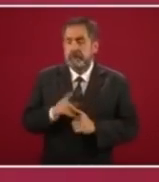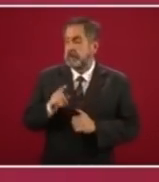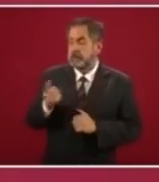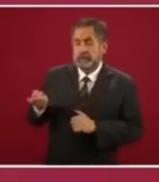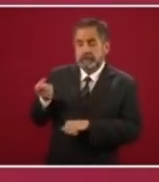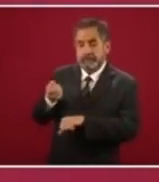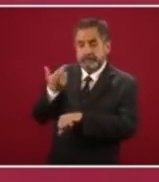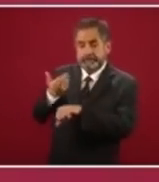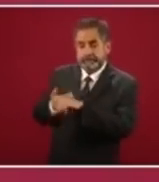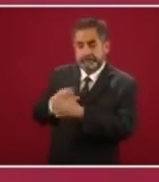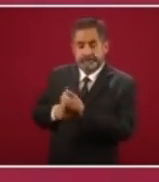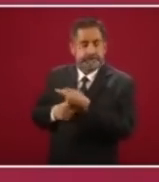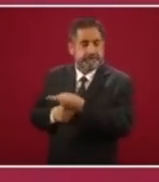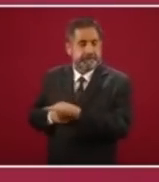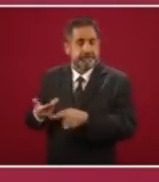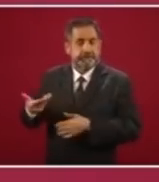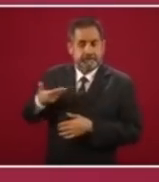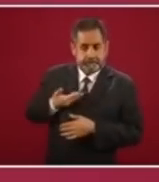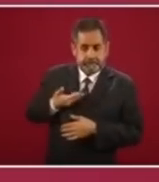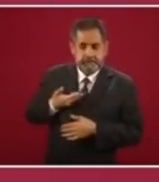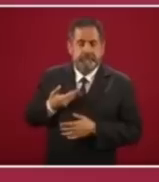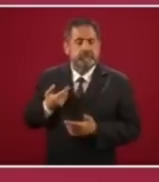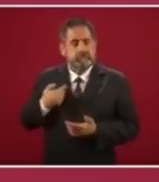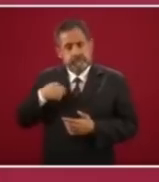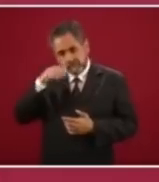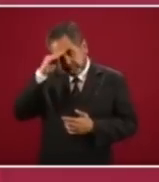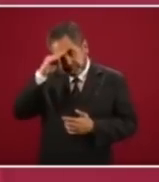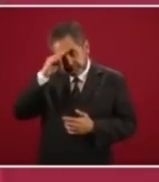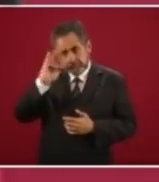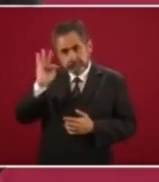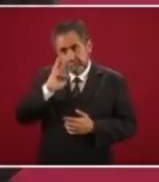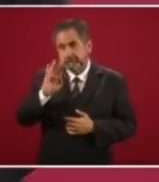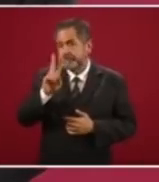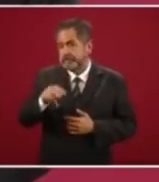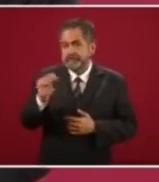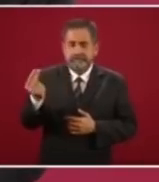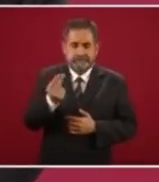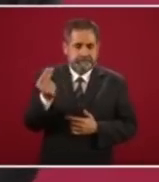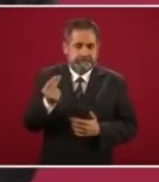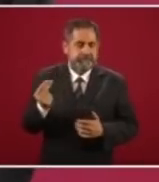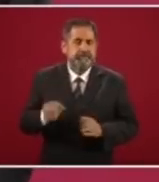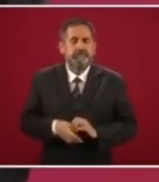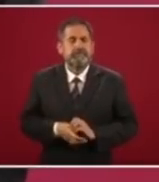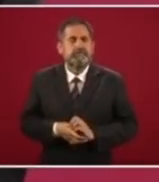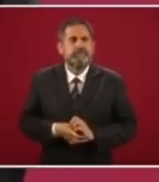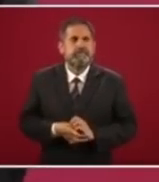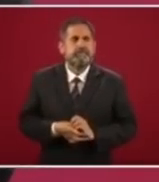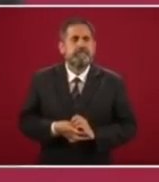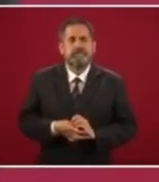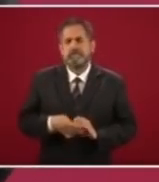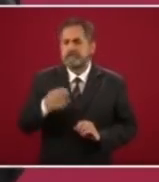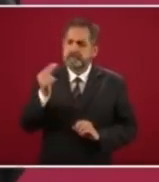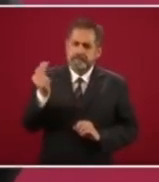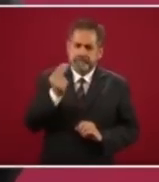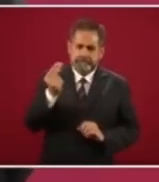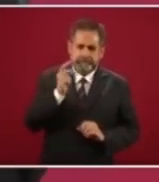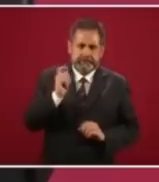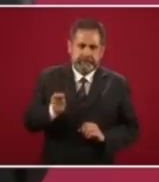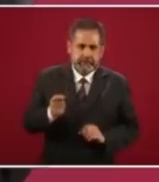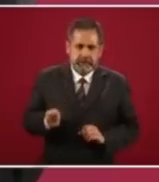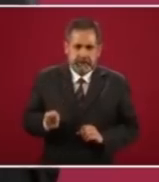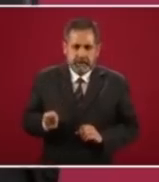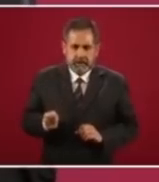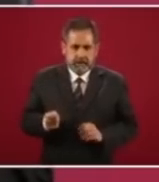secretaria me planteó que era necesario el tener